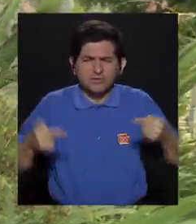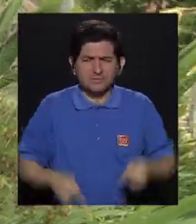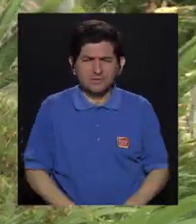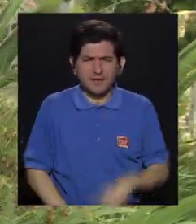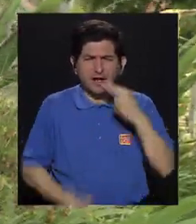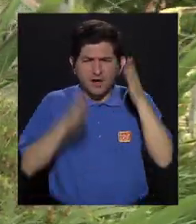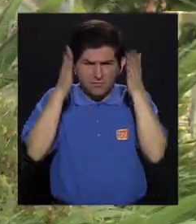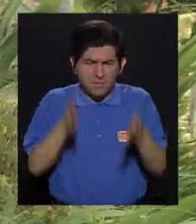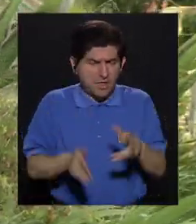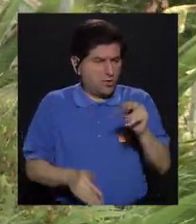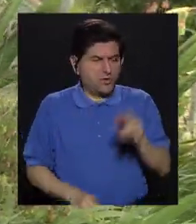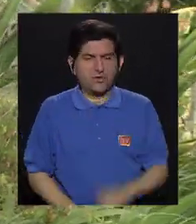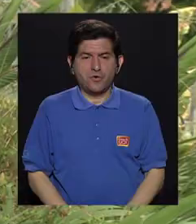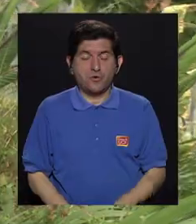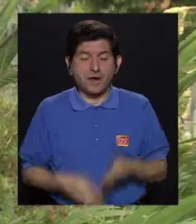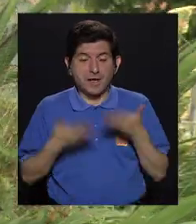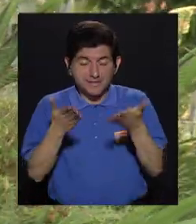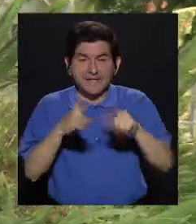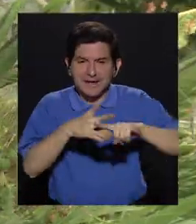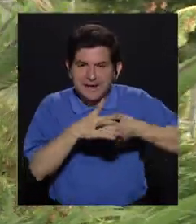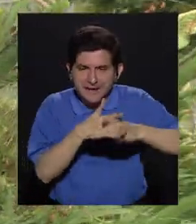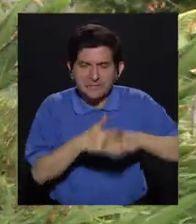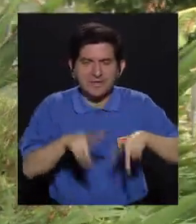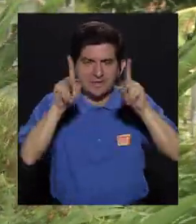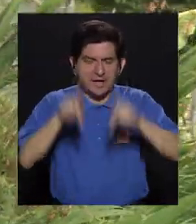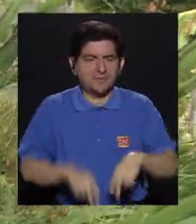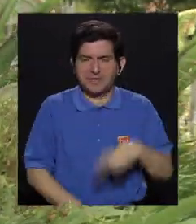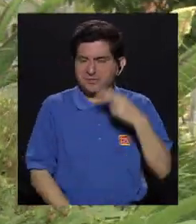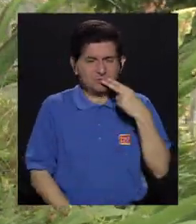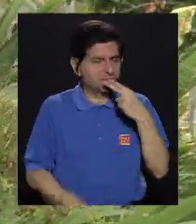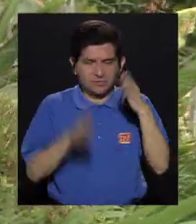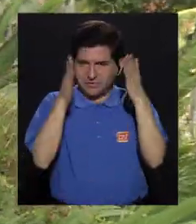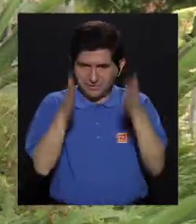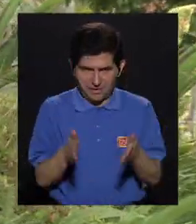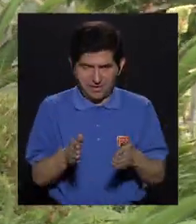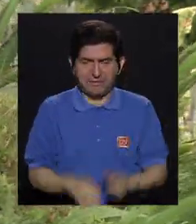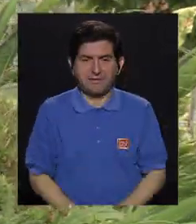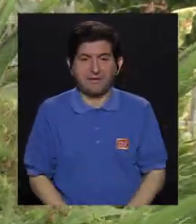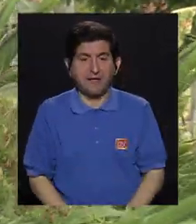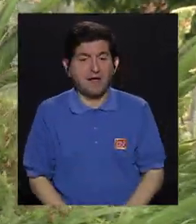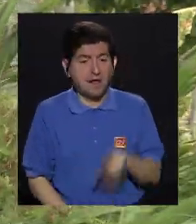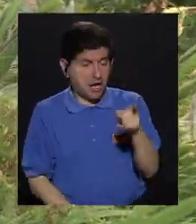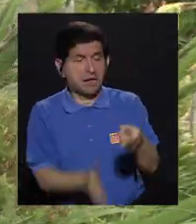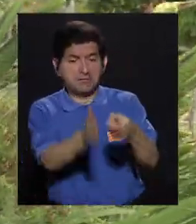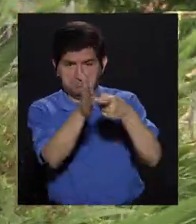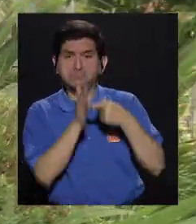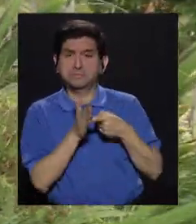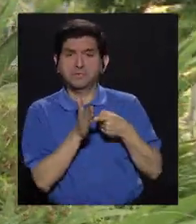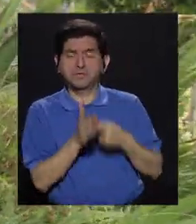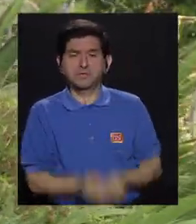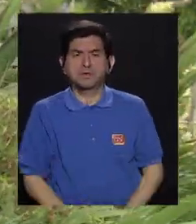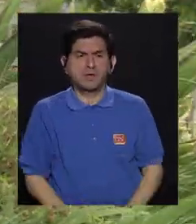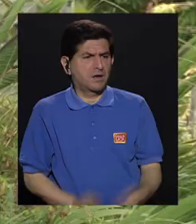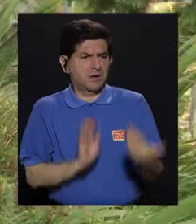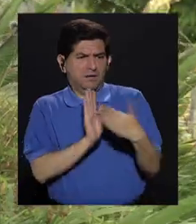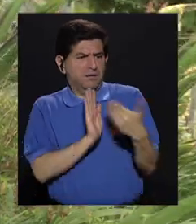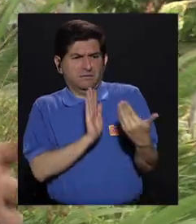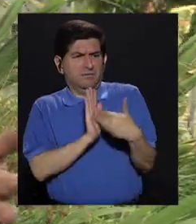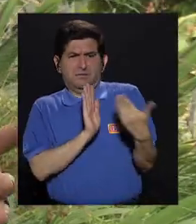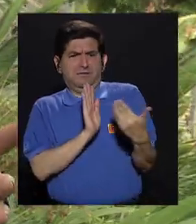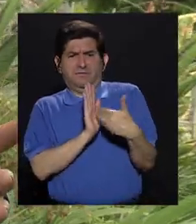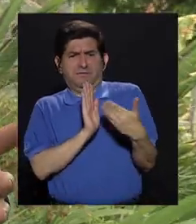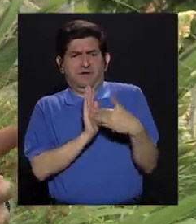bien hay que verlo como un empoderamiento del no fumador para exigir